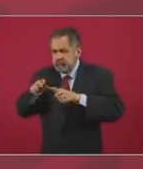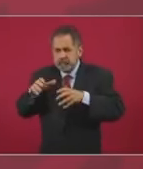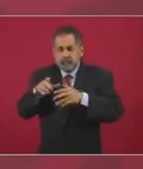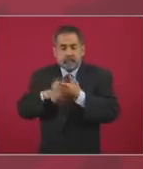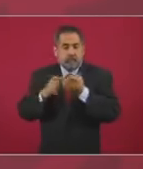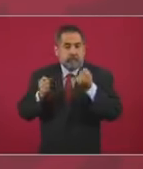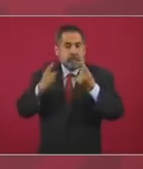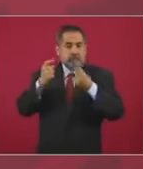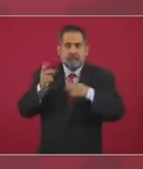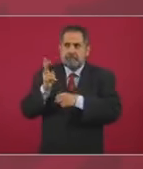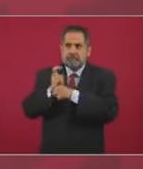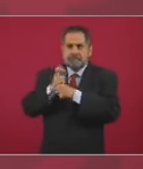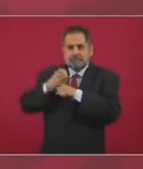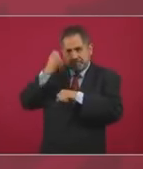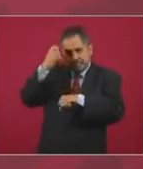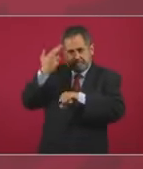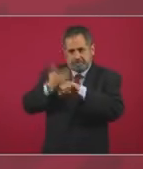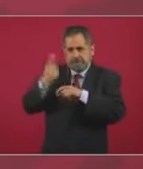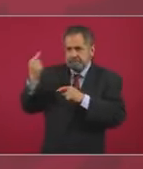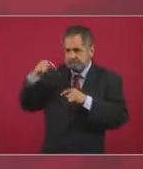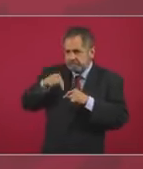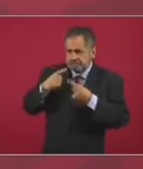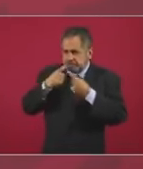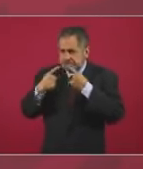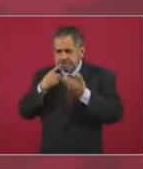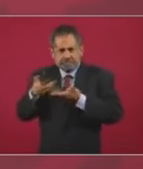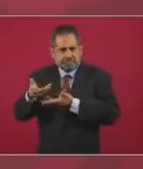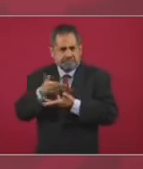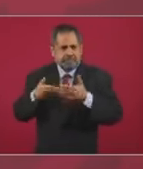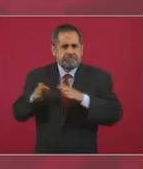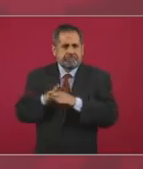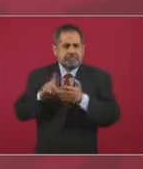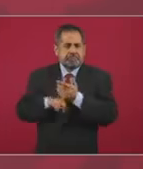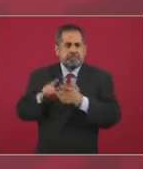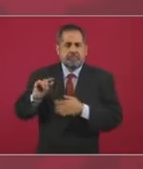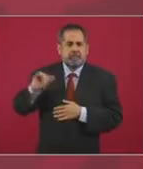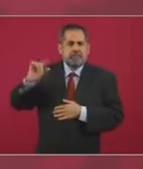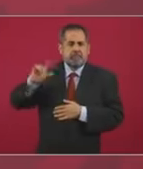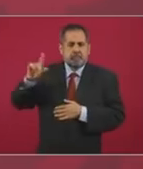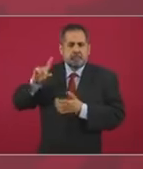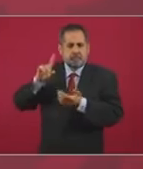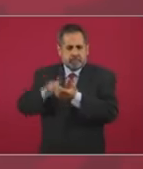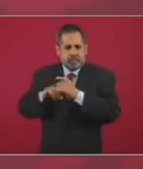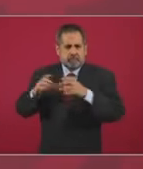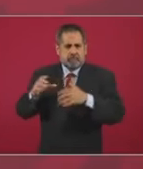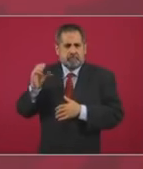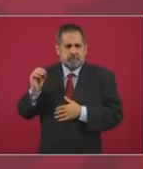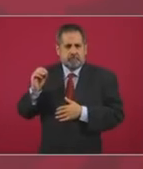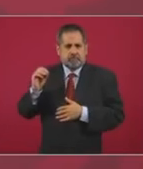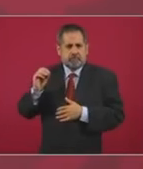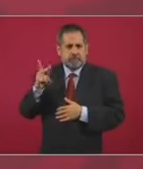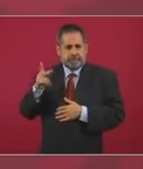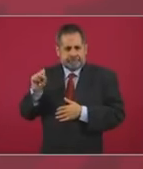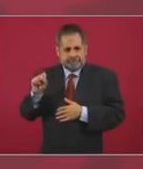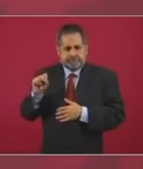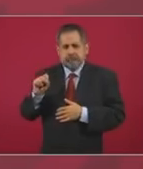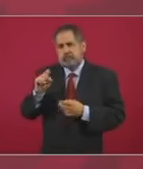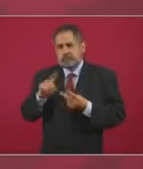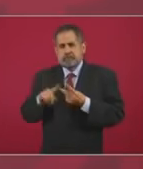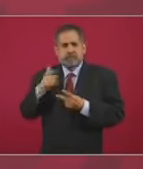también hay algunos invitados a participar en este grupo, que son funcionarias y funcionarios de la Organización Panamericana de la Salud